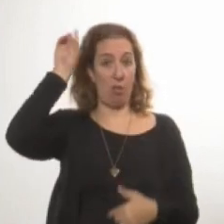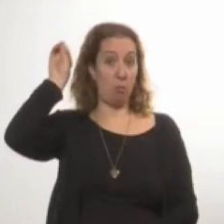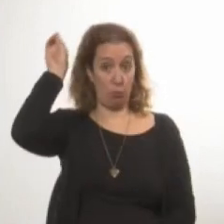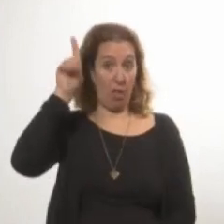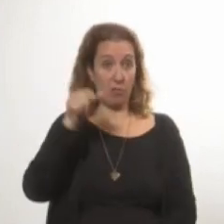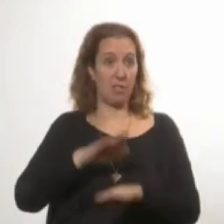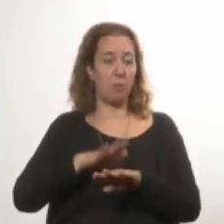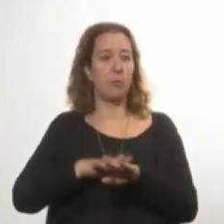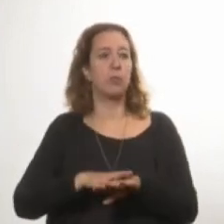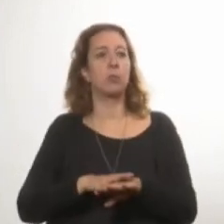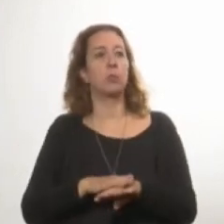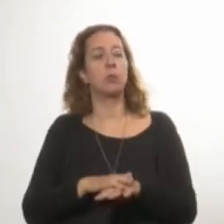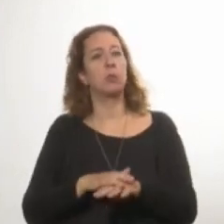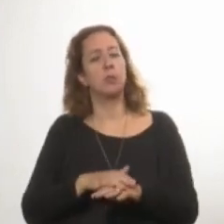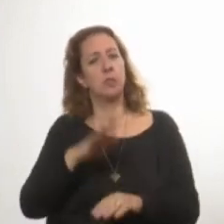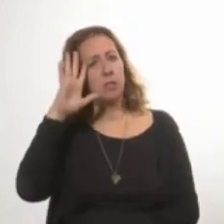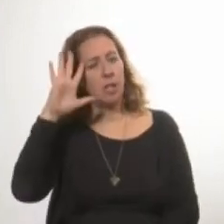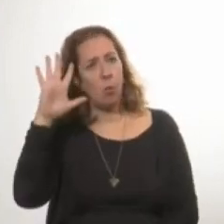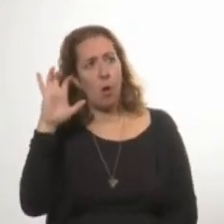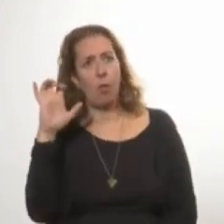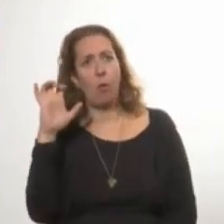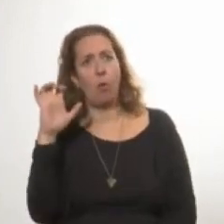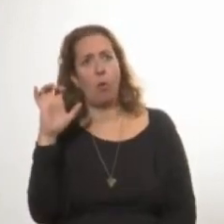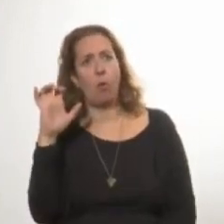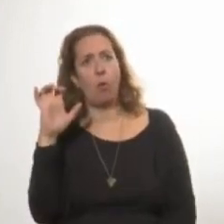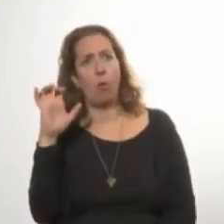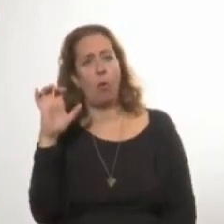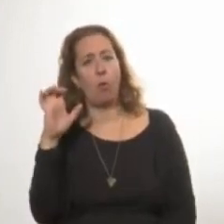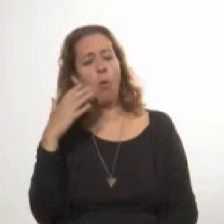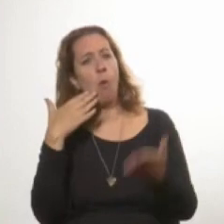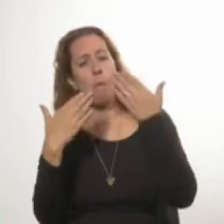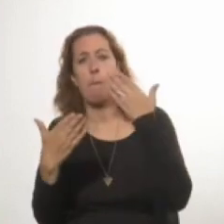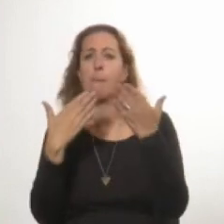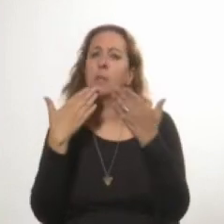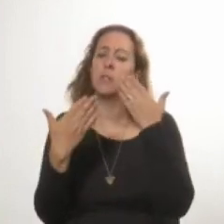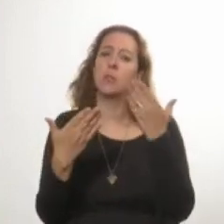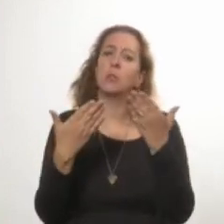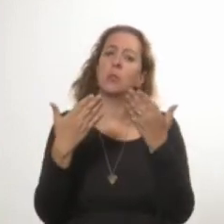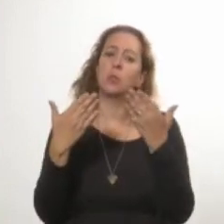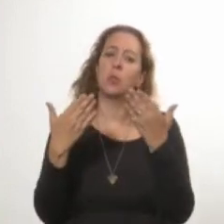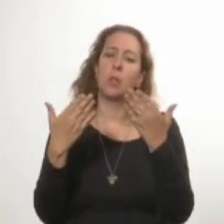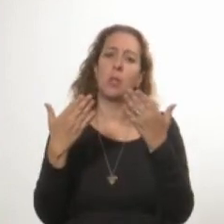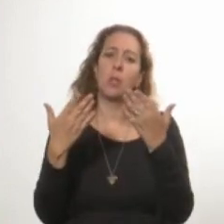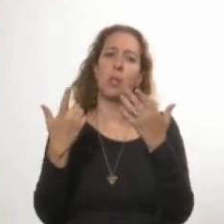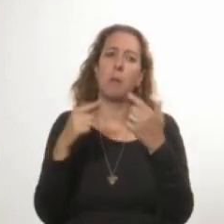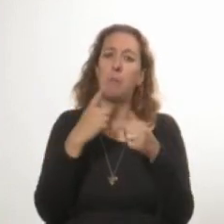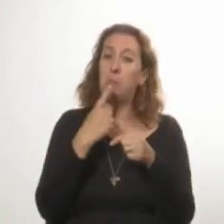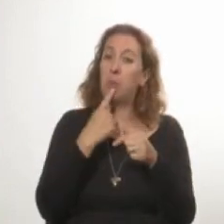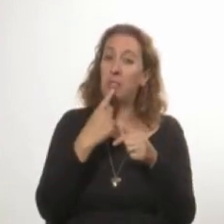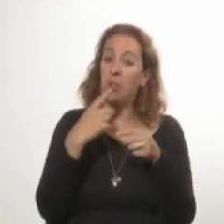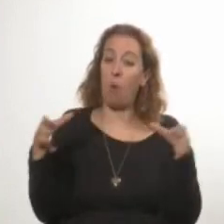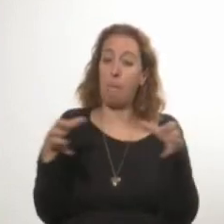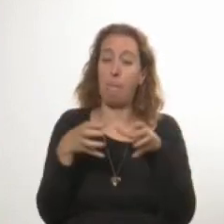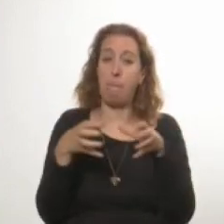ese momento y recuerdo que en las conversaciones que se realizaban entre los políticos del